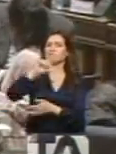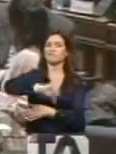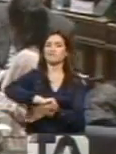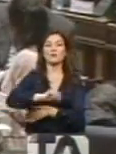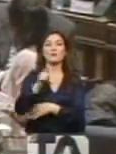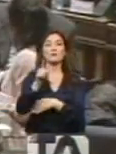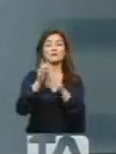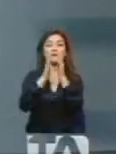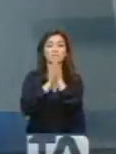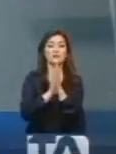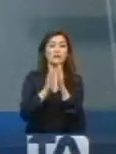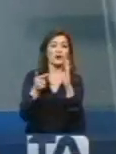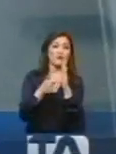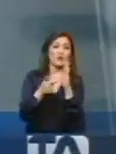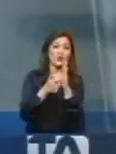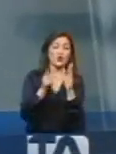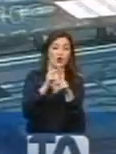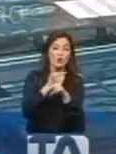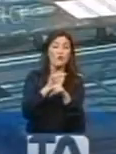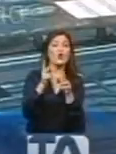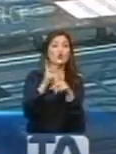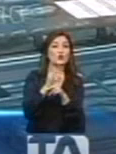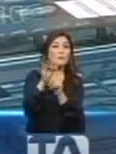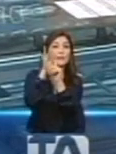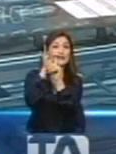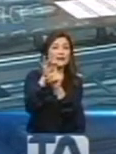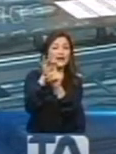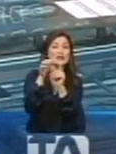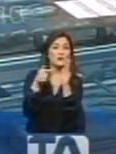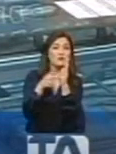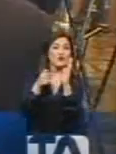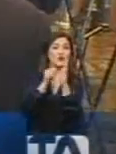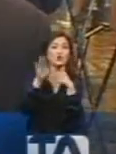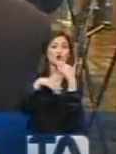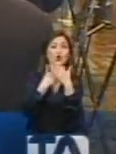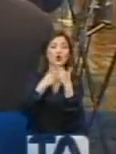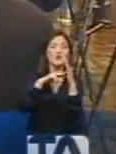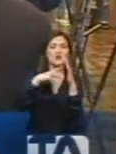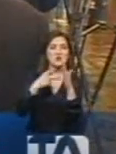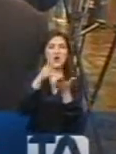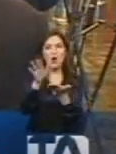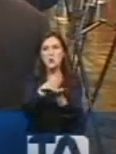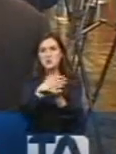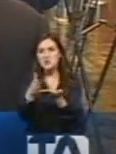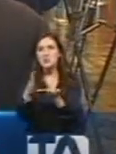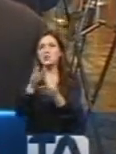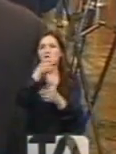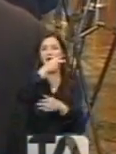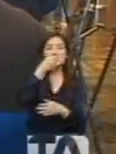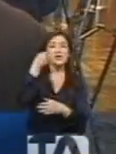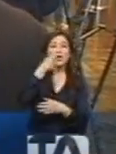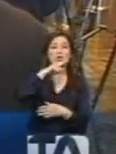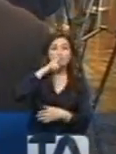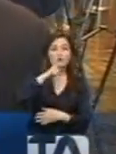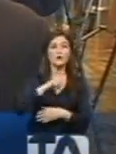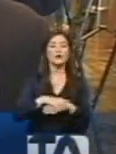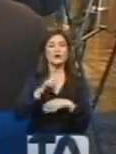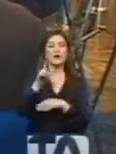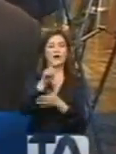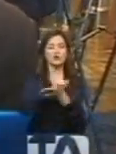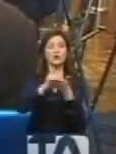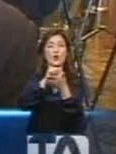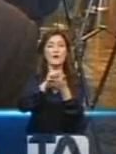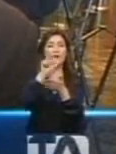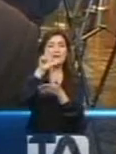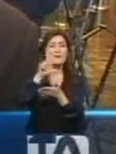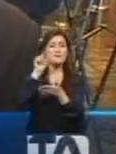la eliminación del impuesto a consumos especiales, sobre todo para la línea blanca. En la provincia de La Suay se perdieron más de 3.000 fuentes de empleo